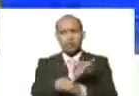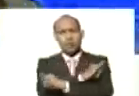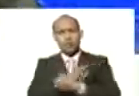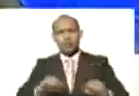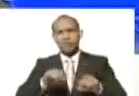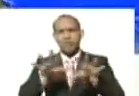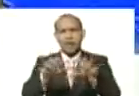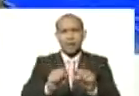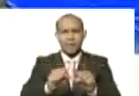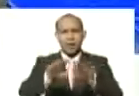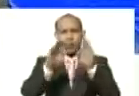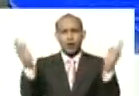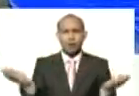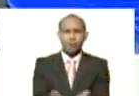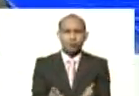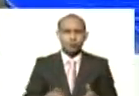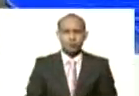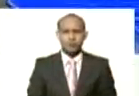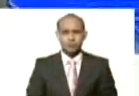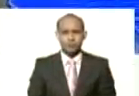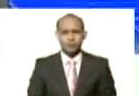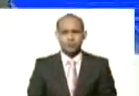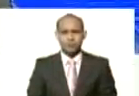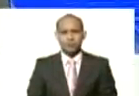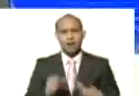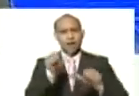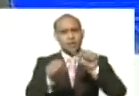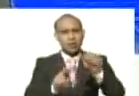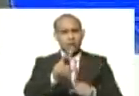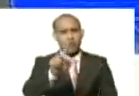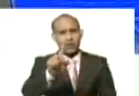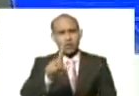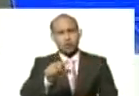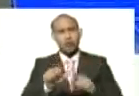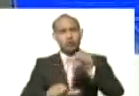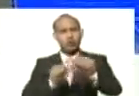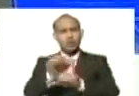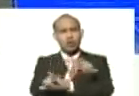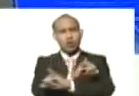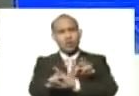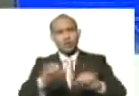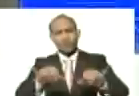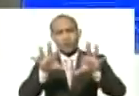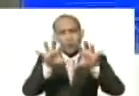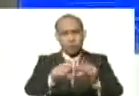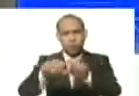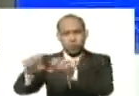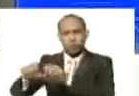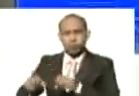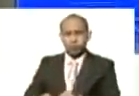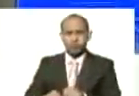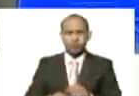los imperios en el mundo. El siglo XXI es el siglo en que se acabarán los imperios